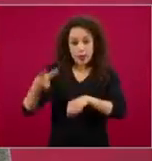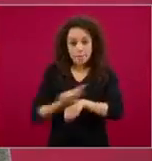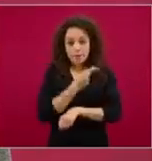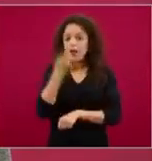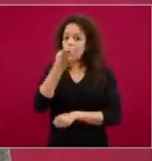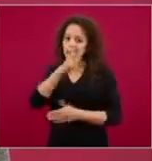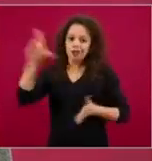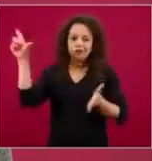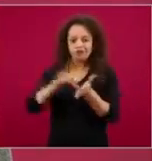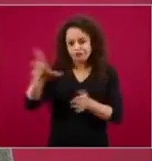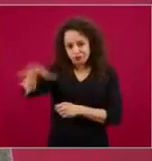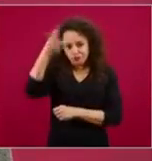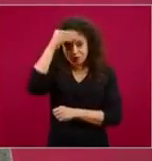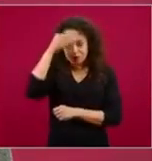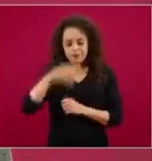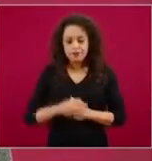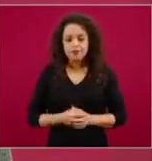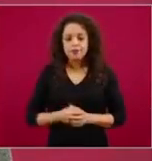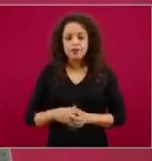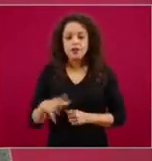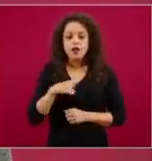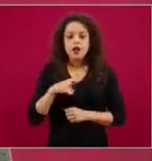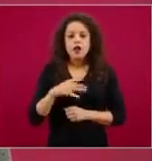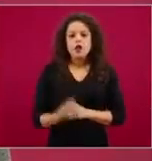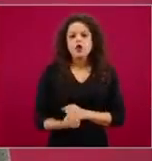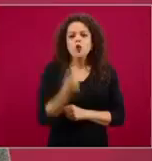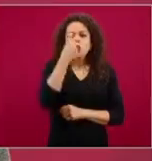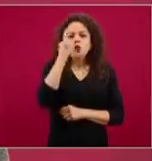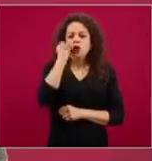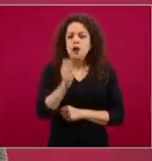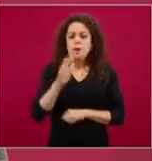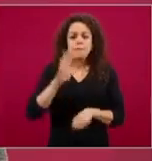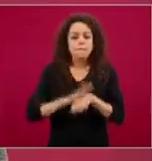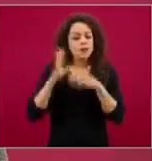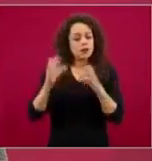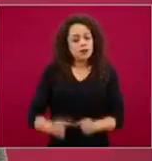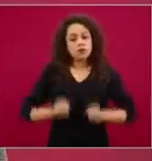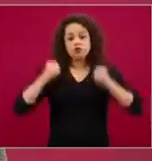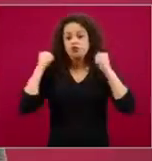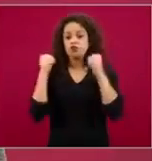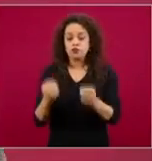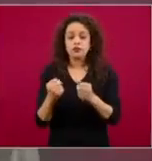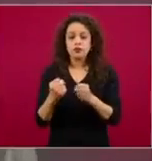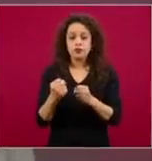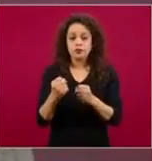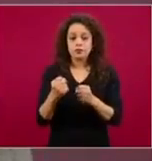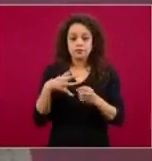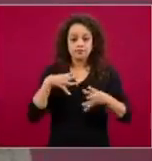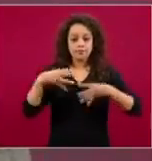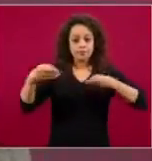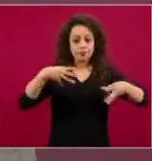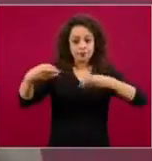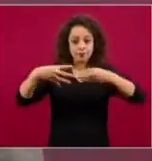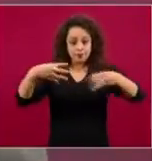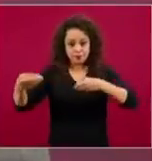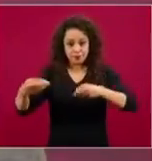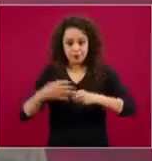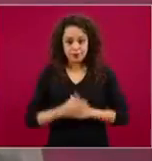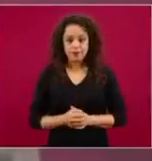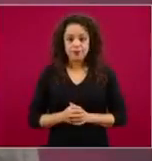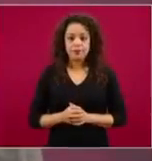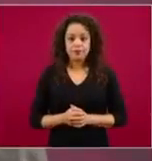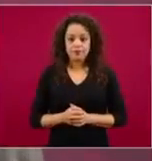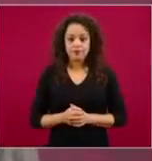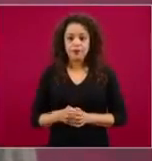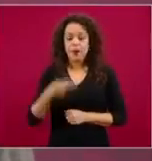hubo primero una pequeña ola epidémica en 1918, que fue seguida de una gran